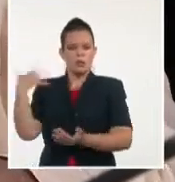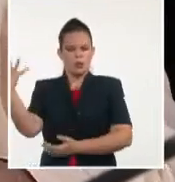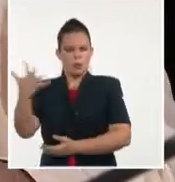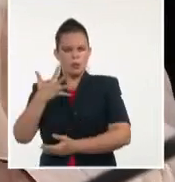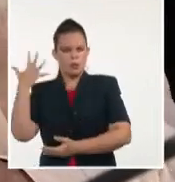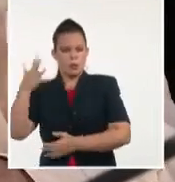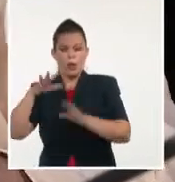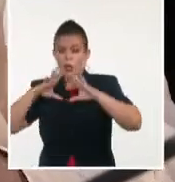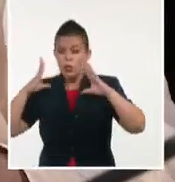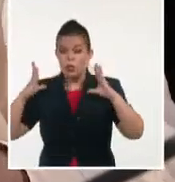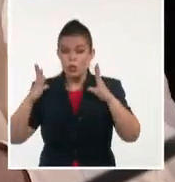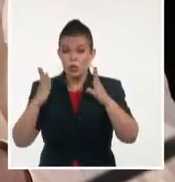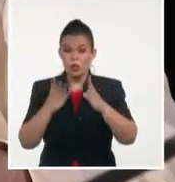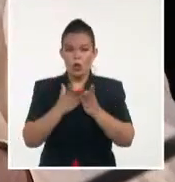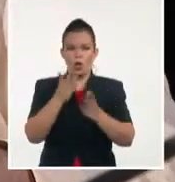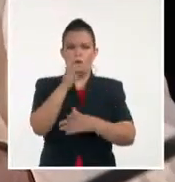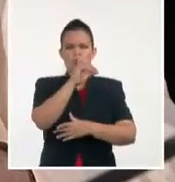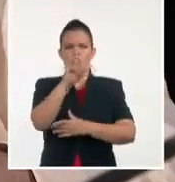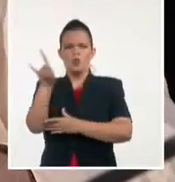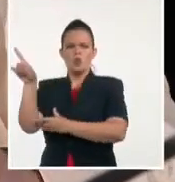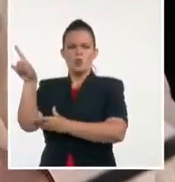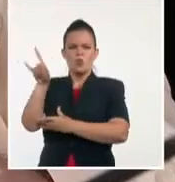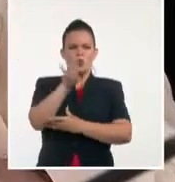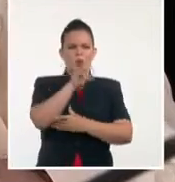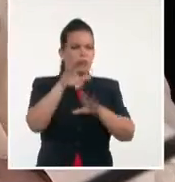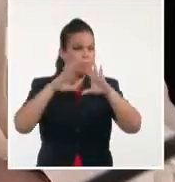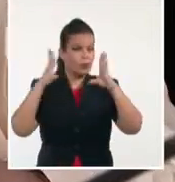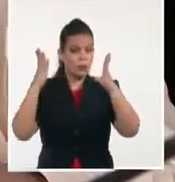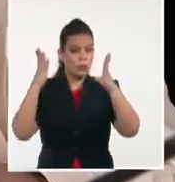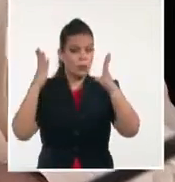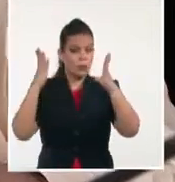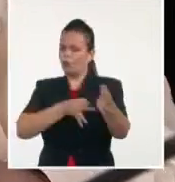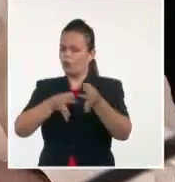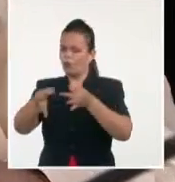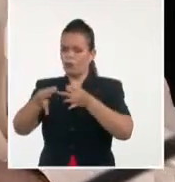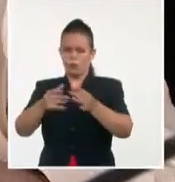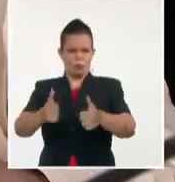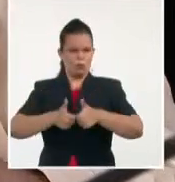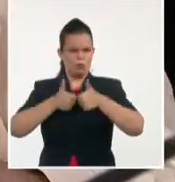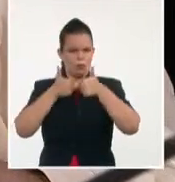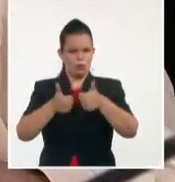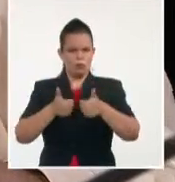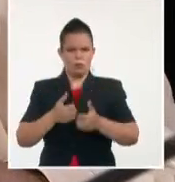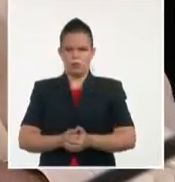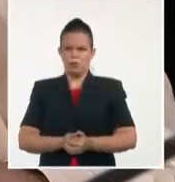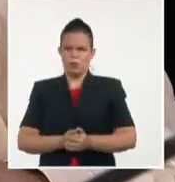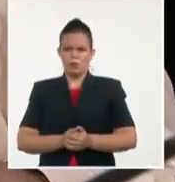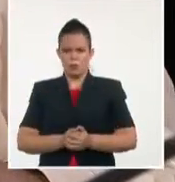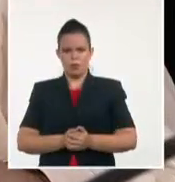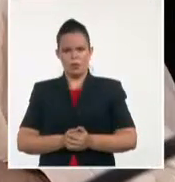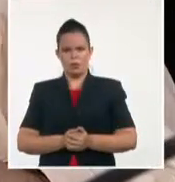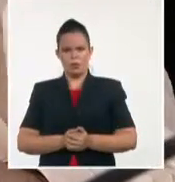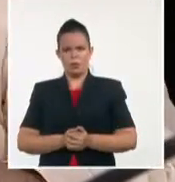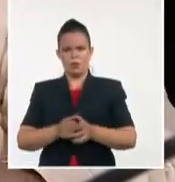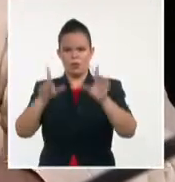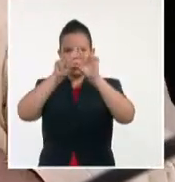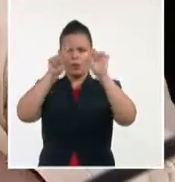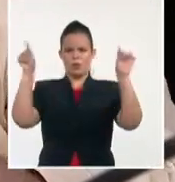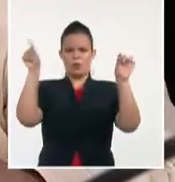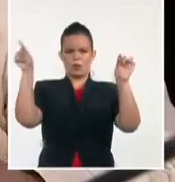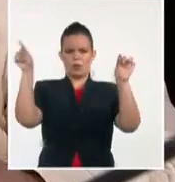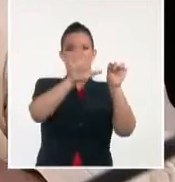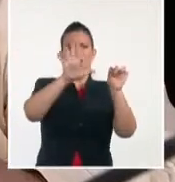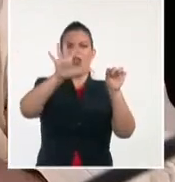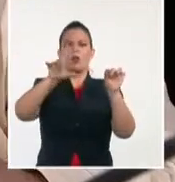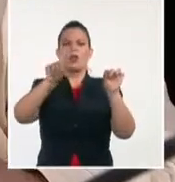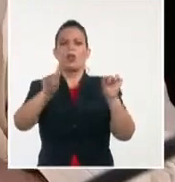funcionando. Las estaciones meteorológicas, por ejemplo, de 68 estaciones meteorológicas que tenemos en el país, 51 de ellas,